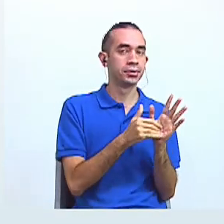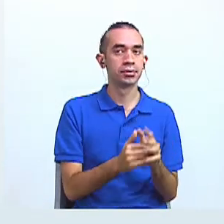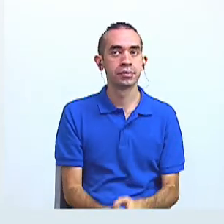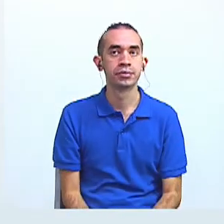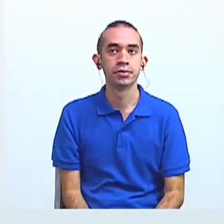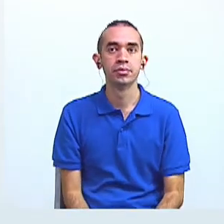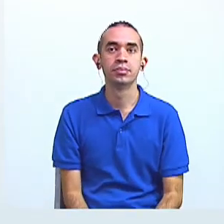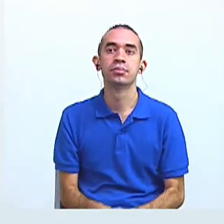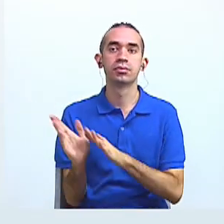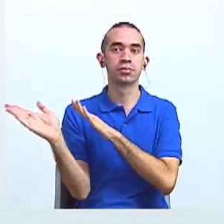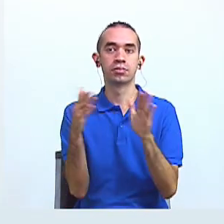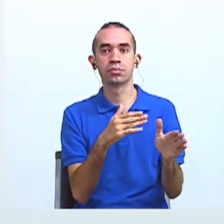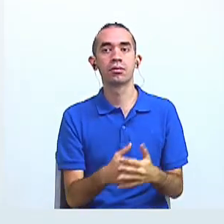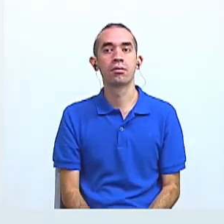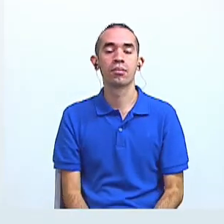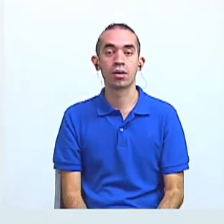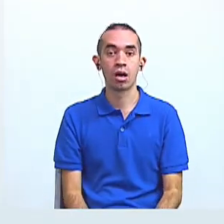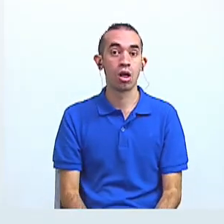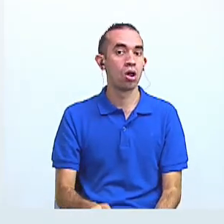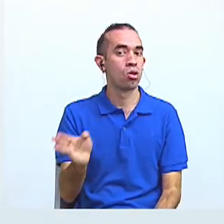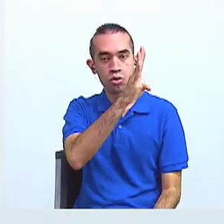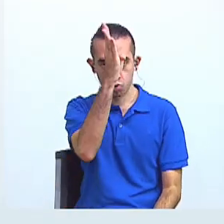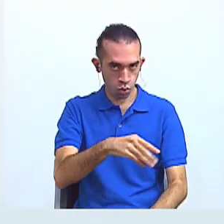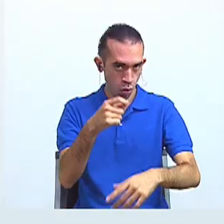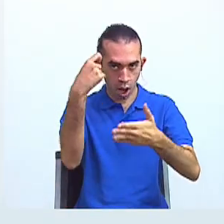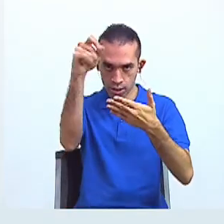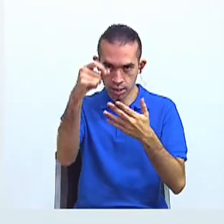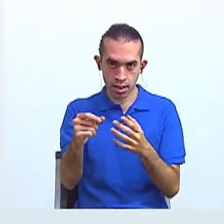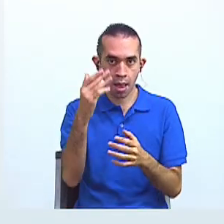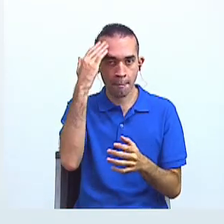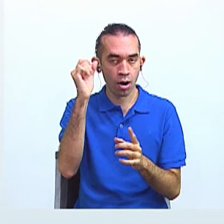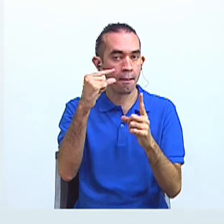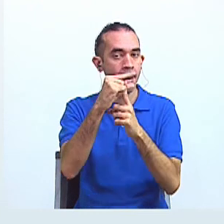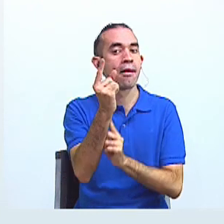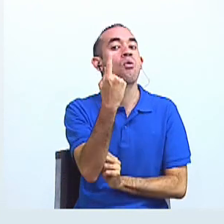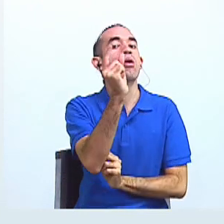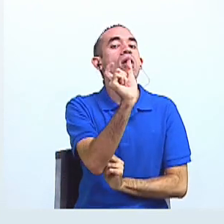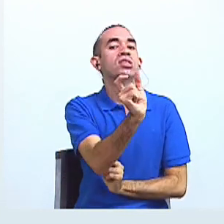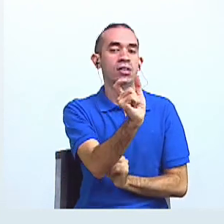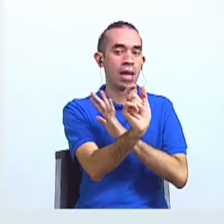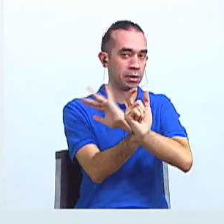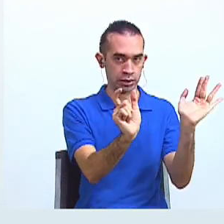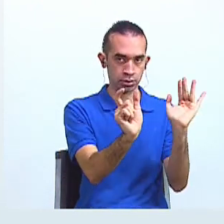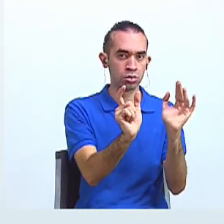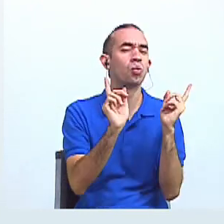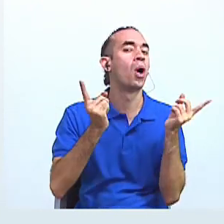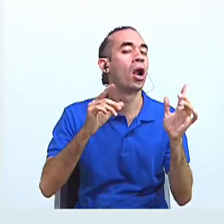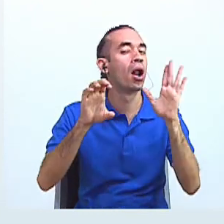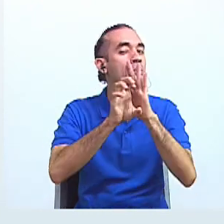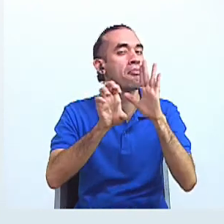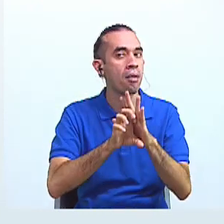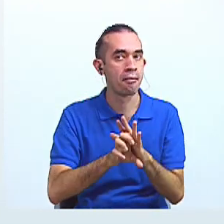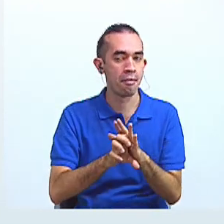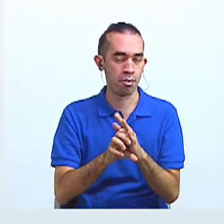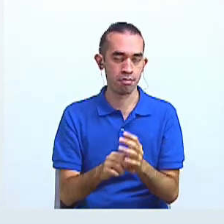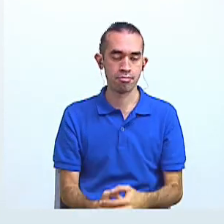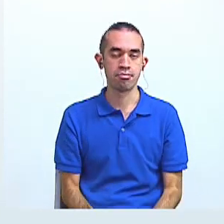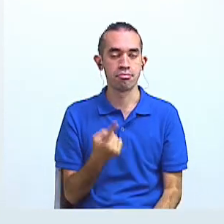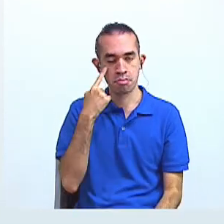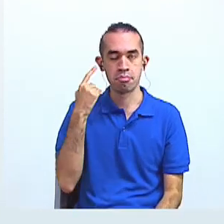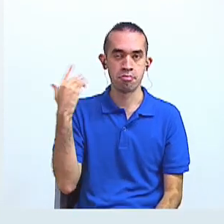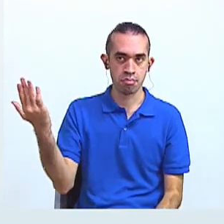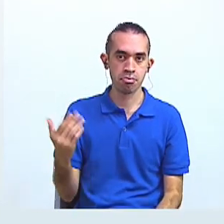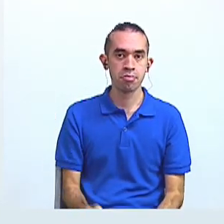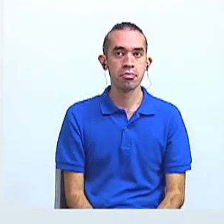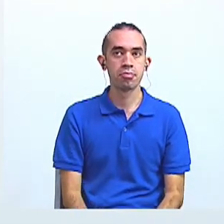Las siguientes palabras son consideradas monosilábicas de una sílaba, por tanto, no se